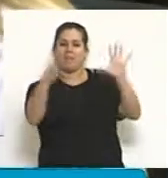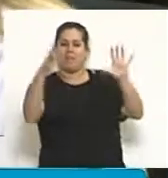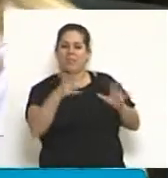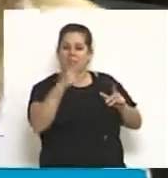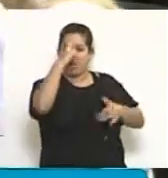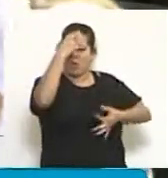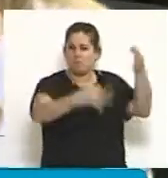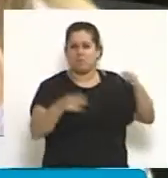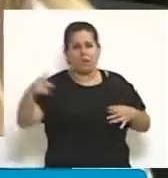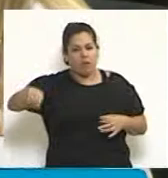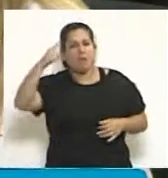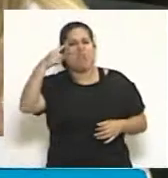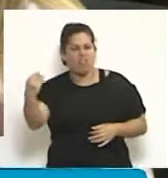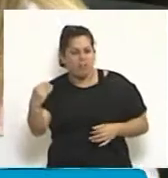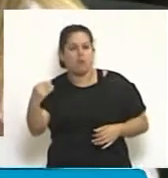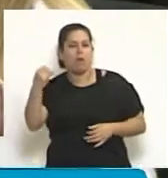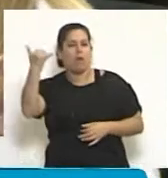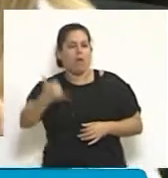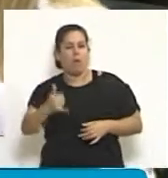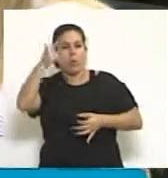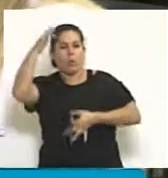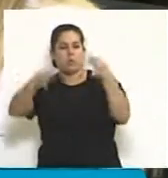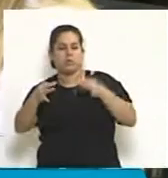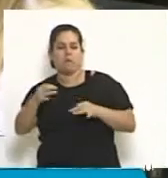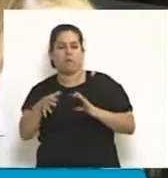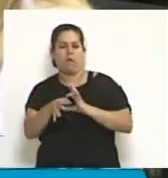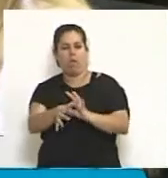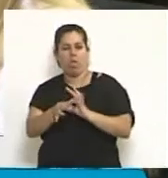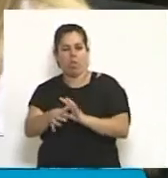en una justicia militante. Es una cuestión de concepción y esa